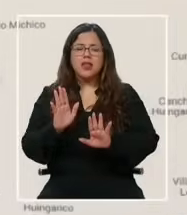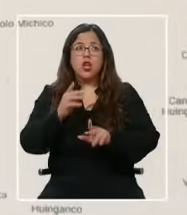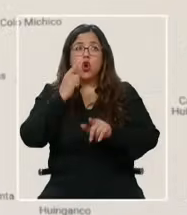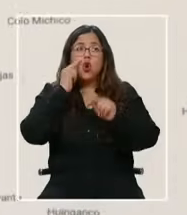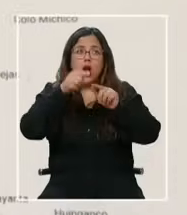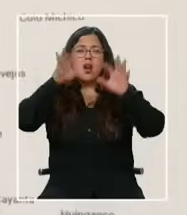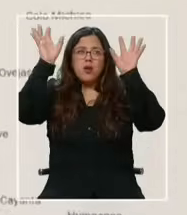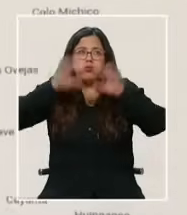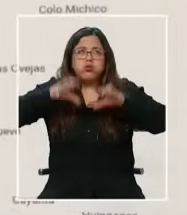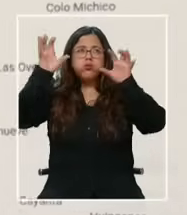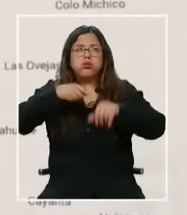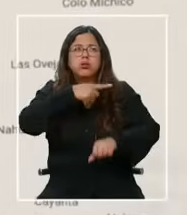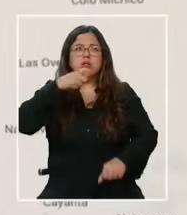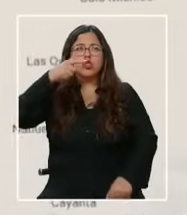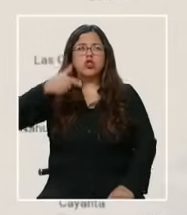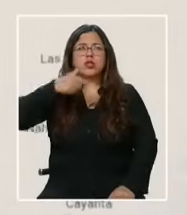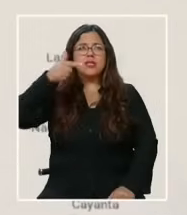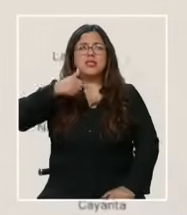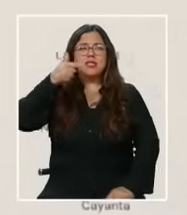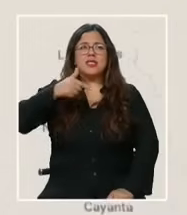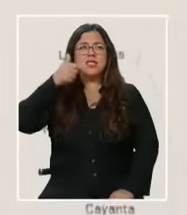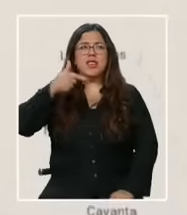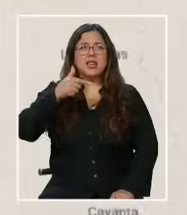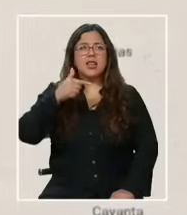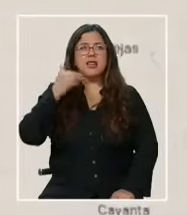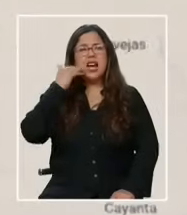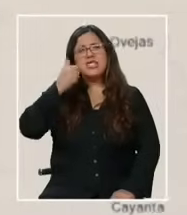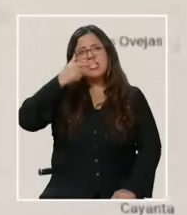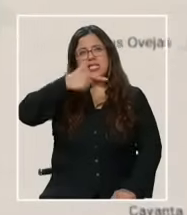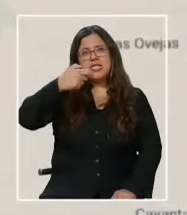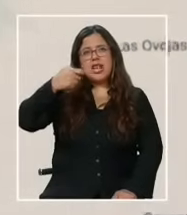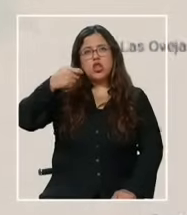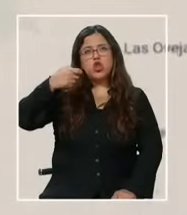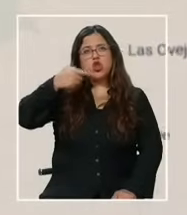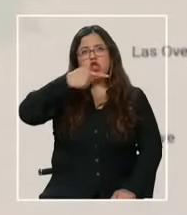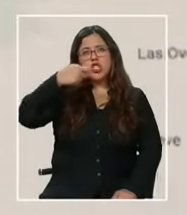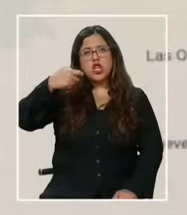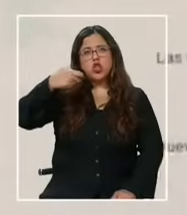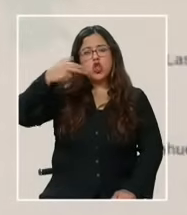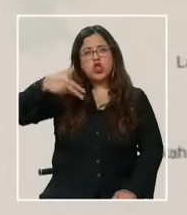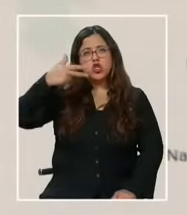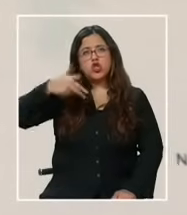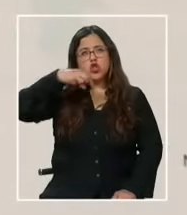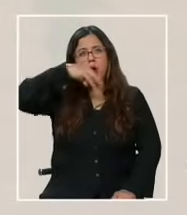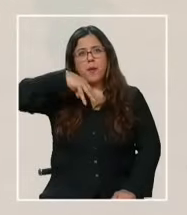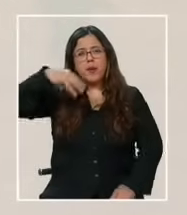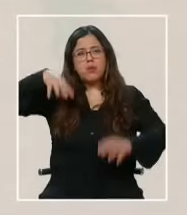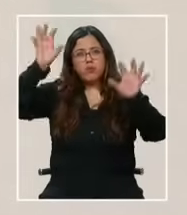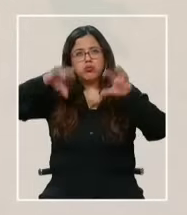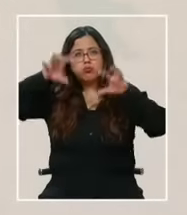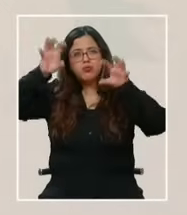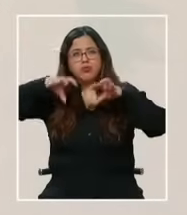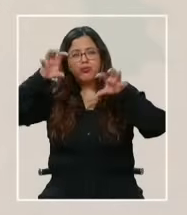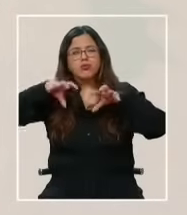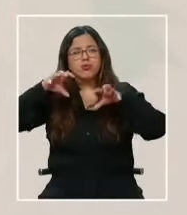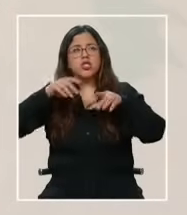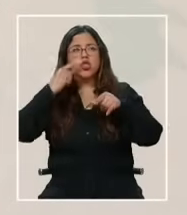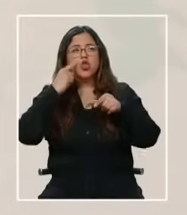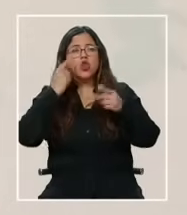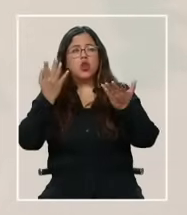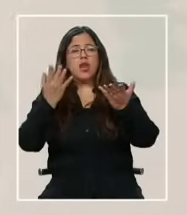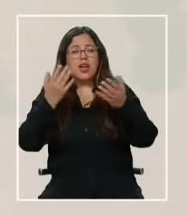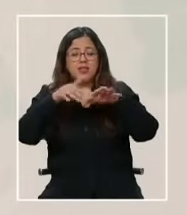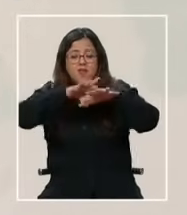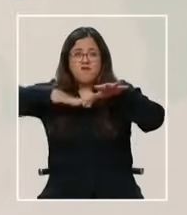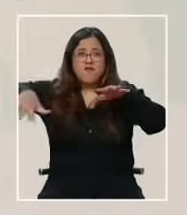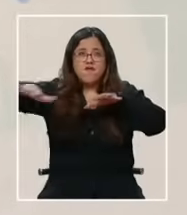bastante precipitación 117 prácticamente 118 mm es una buena cantidad en circunstancias que en los ves hay mucho